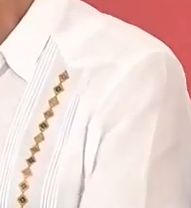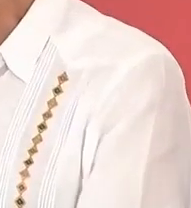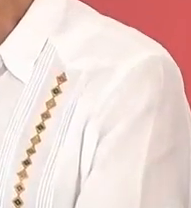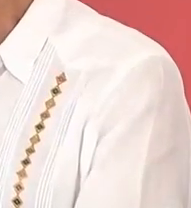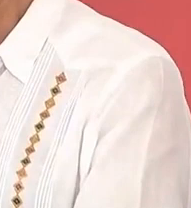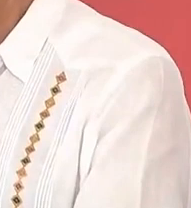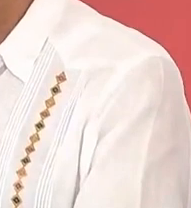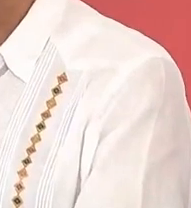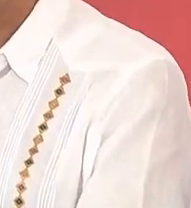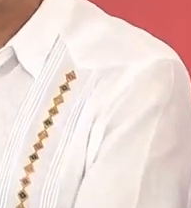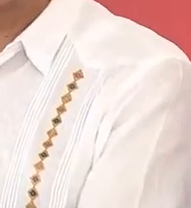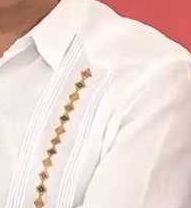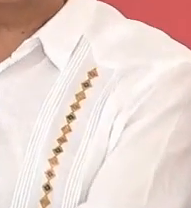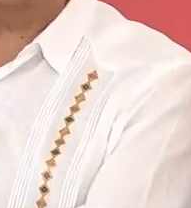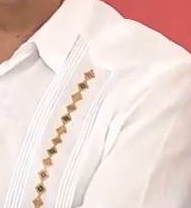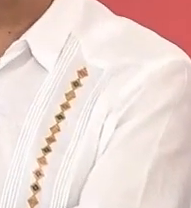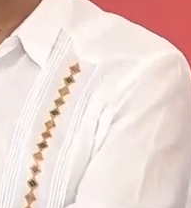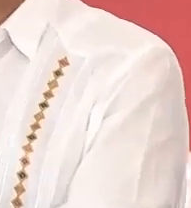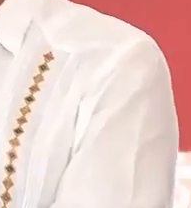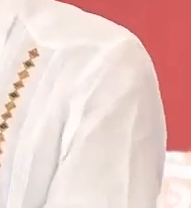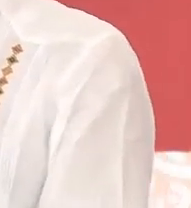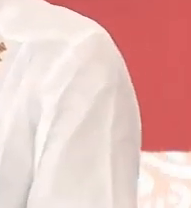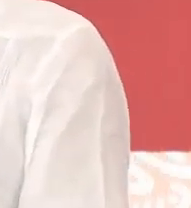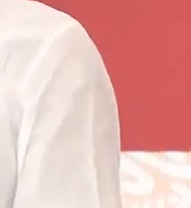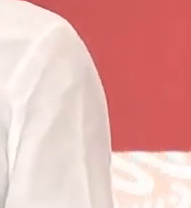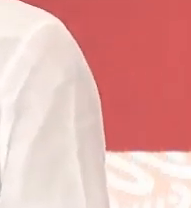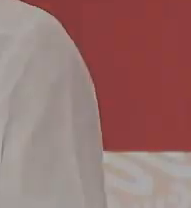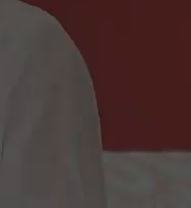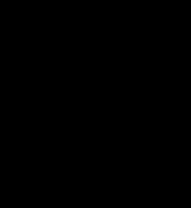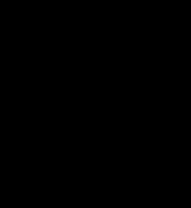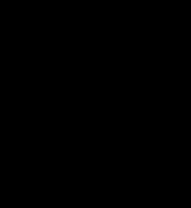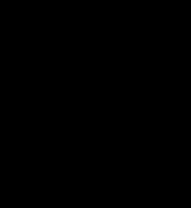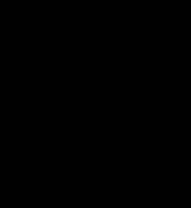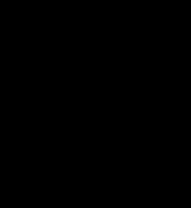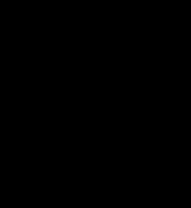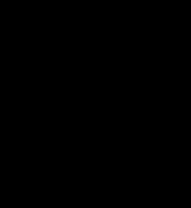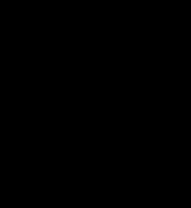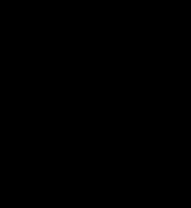franceses, casi 30,000 soldados franceses.